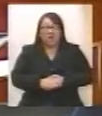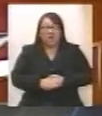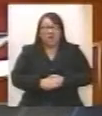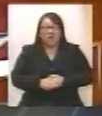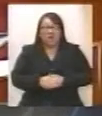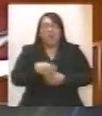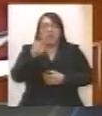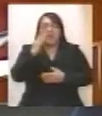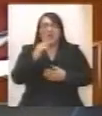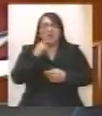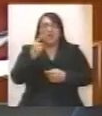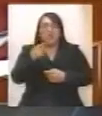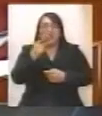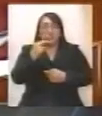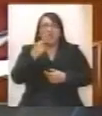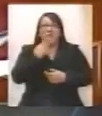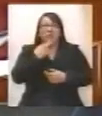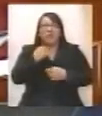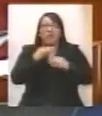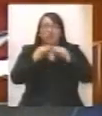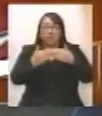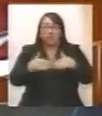Bendita seas porque